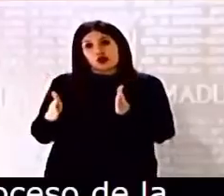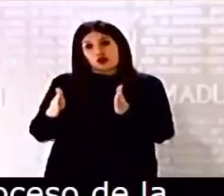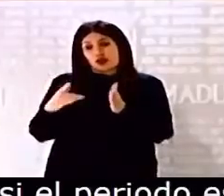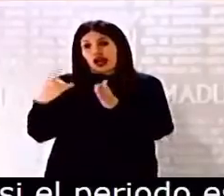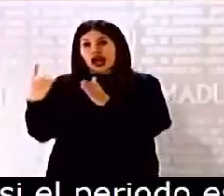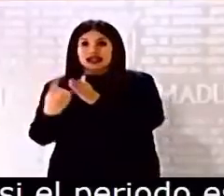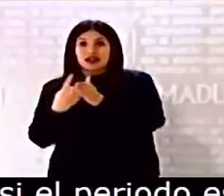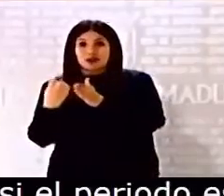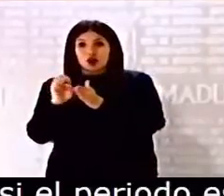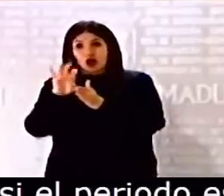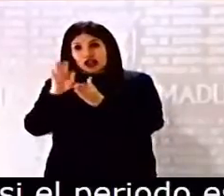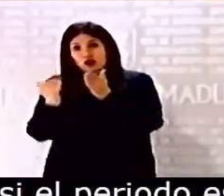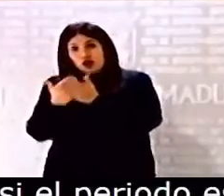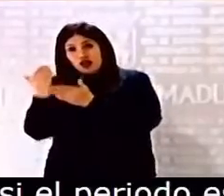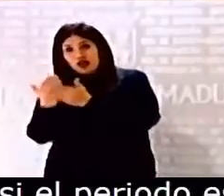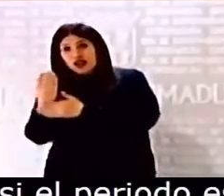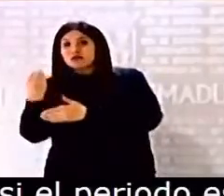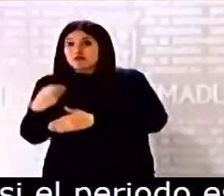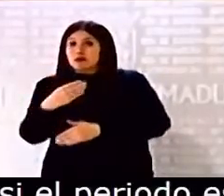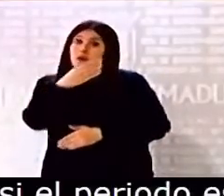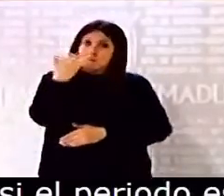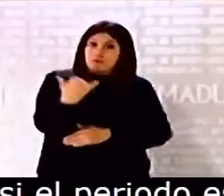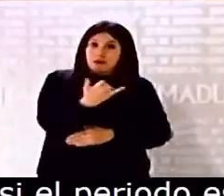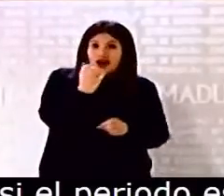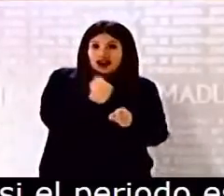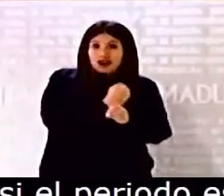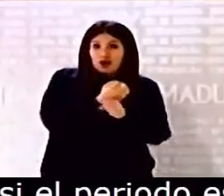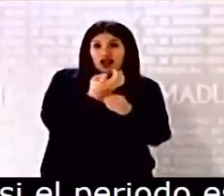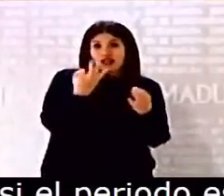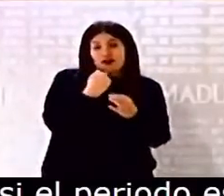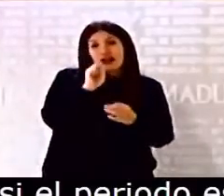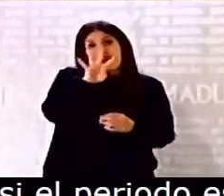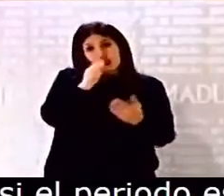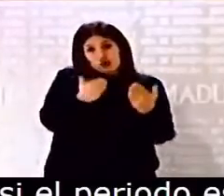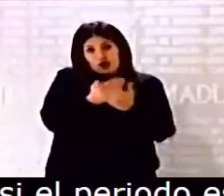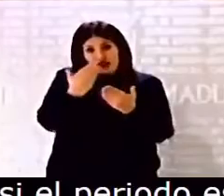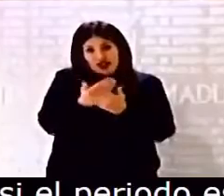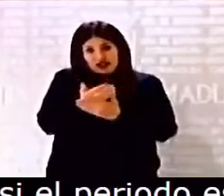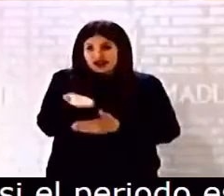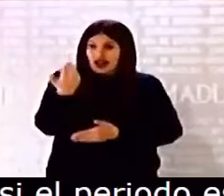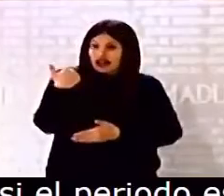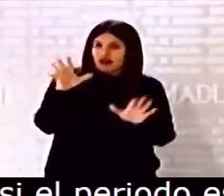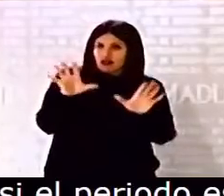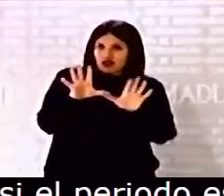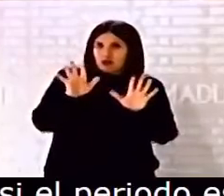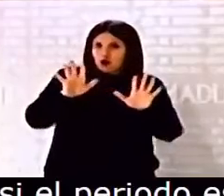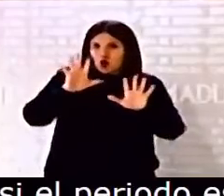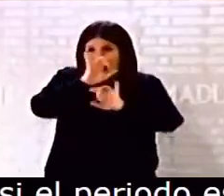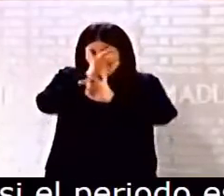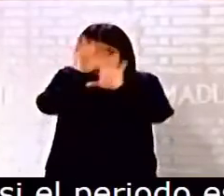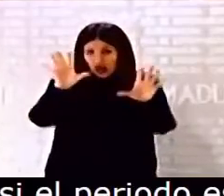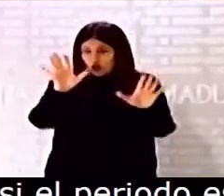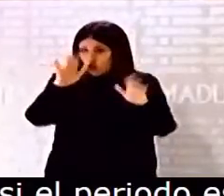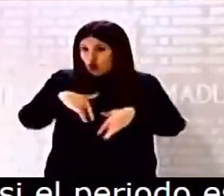10, la baja laboral tiene que durar 14 días en lugar de 10. Pero eso, que no lo tengo claro, igual está hecho